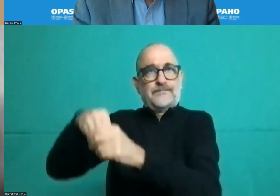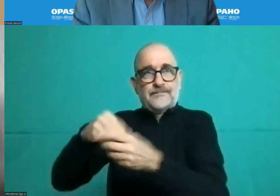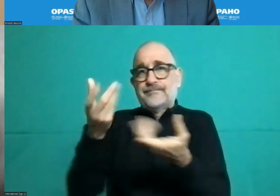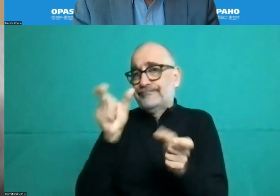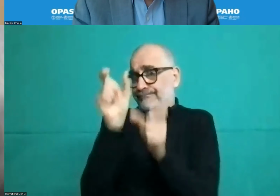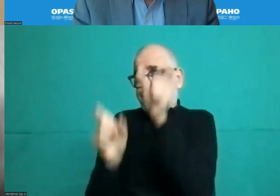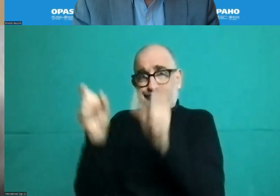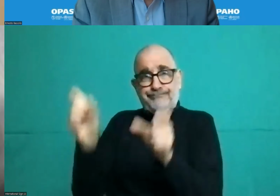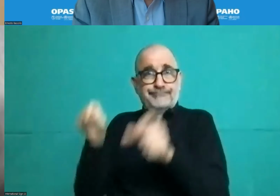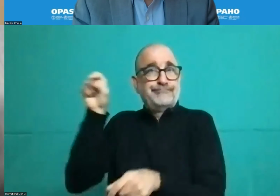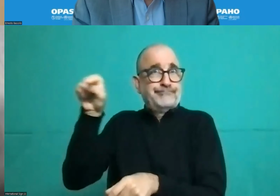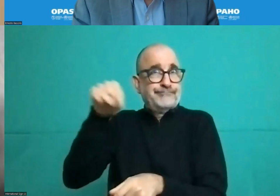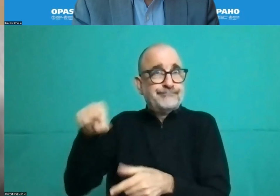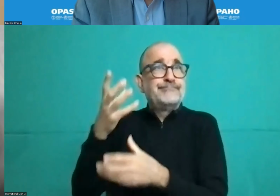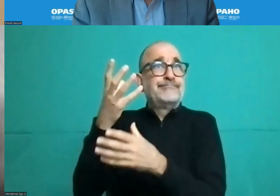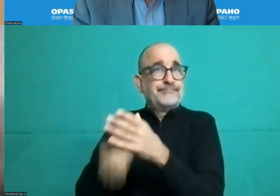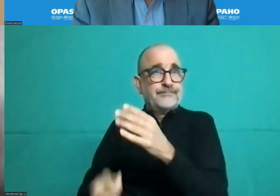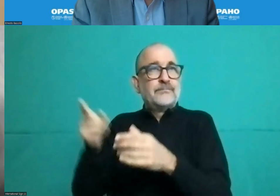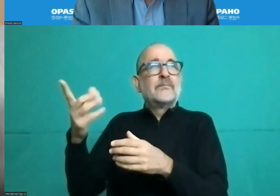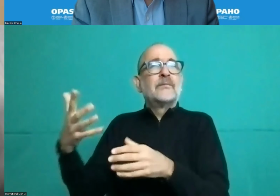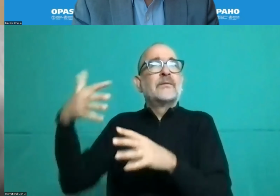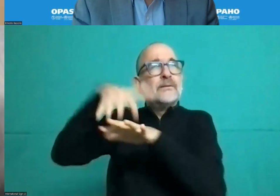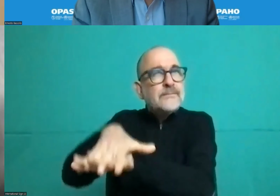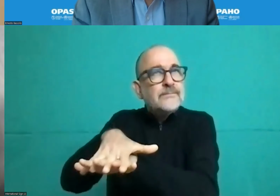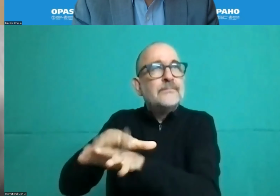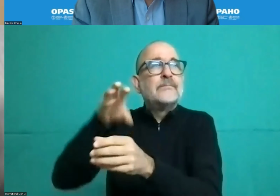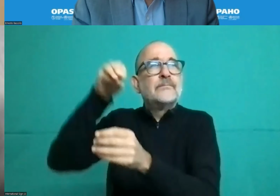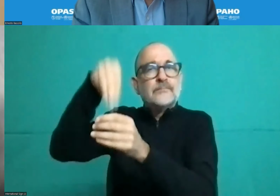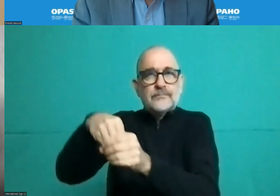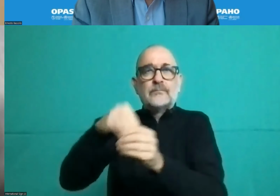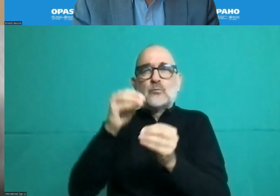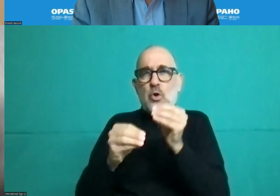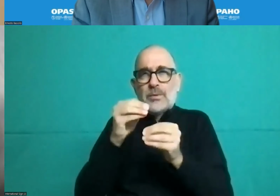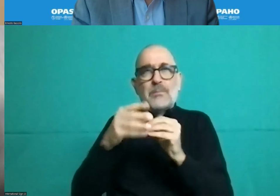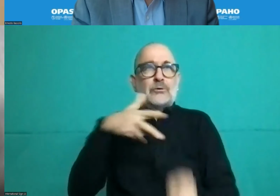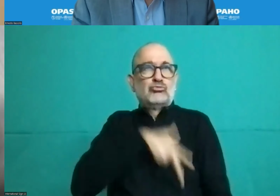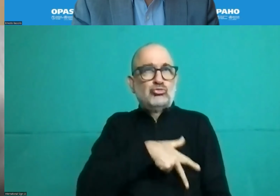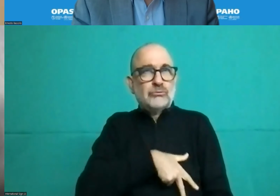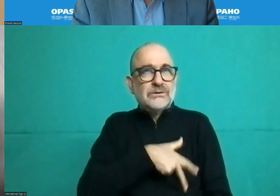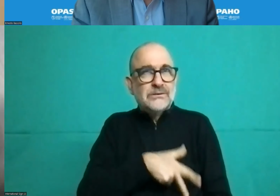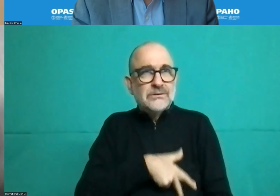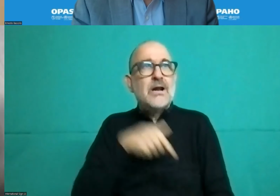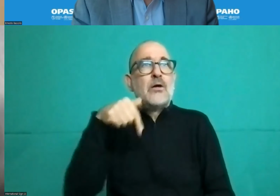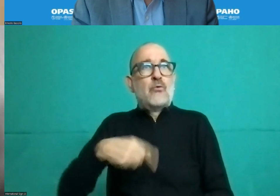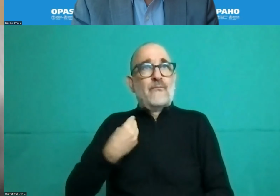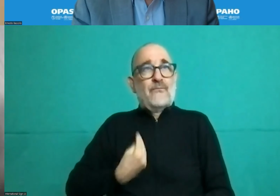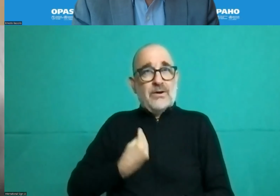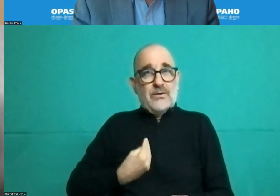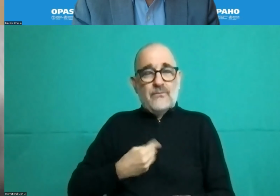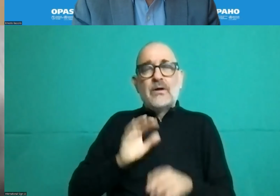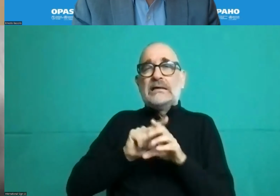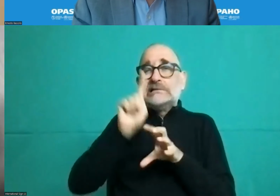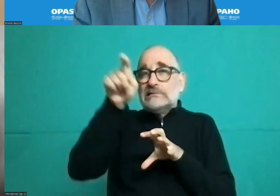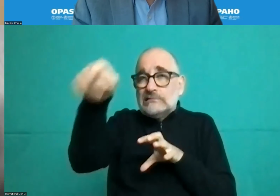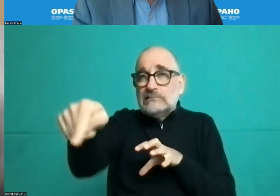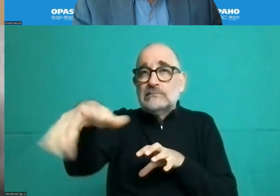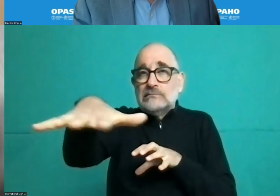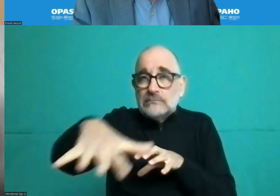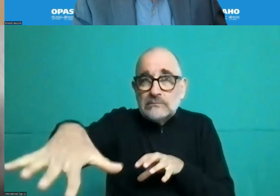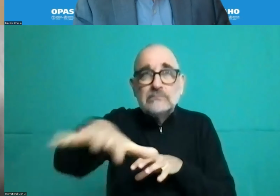también en la universidad que estaba haciendo el posgrado. Noté la diferencia en cuanto a las